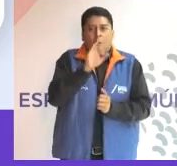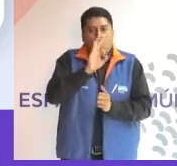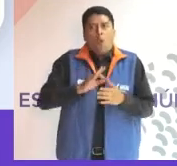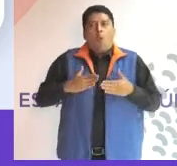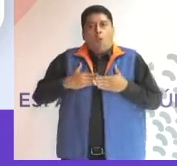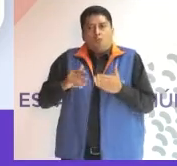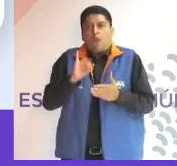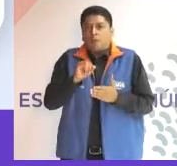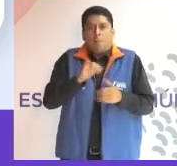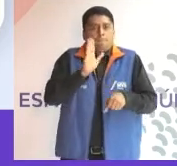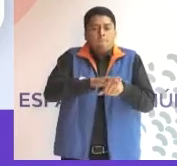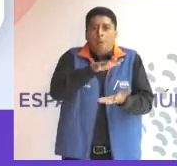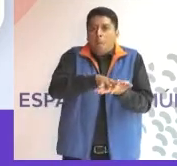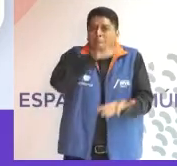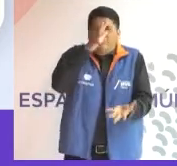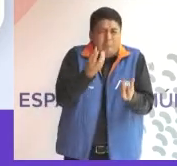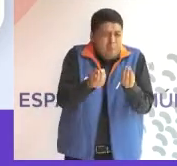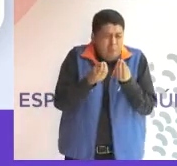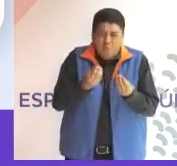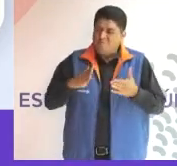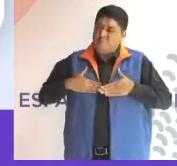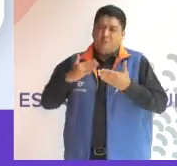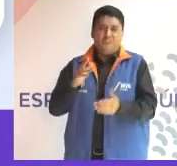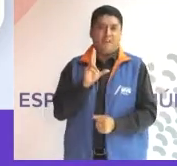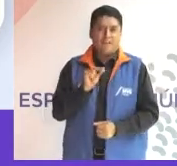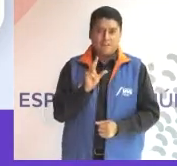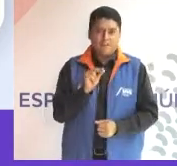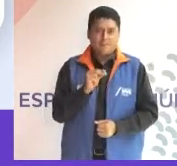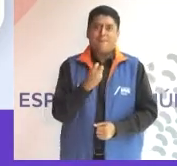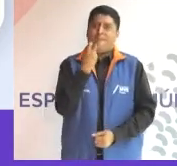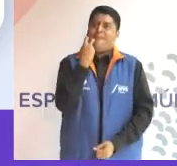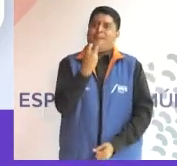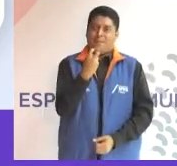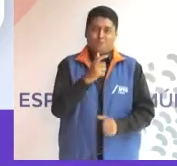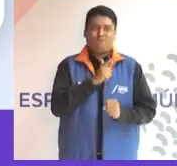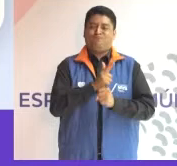abonar un poquito más sobre los factores que pueden estar incidiendo en esto.